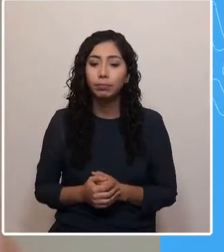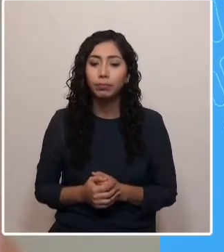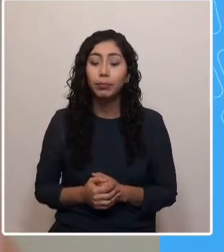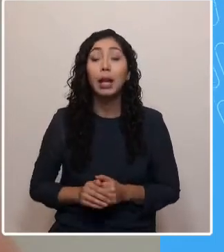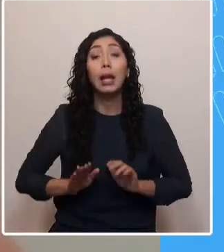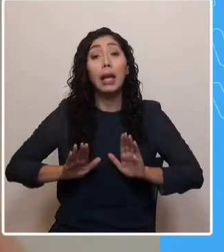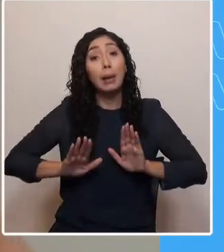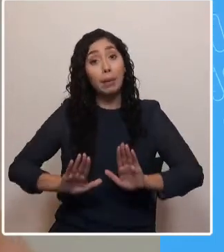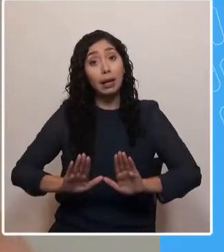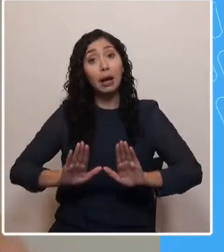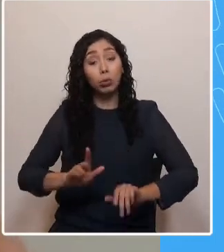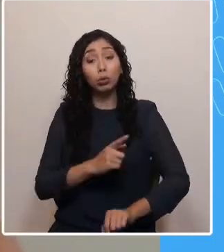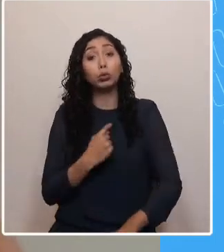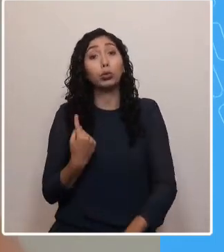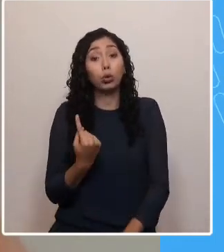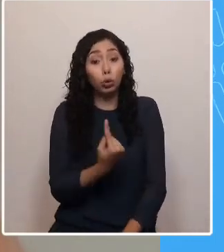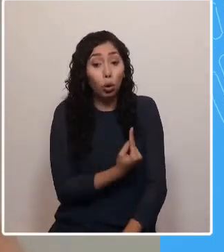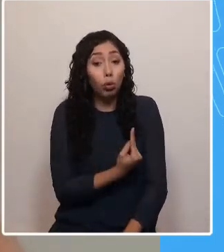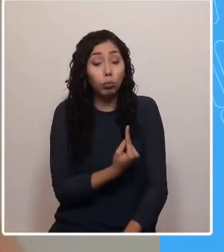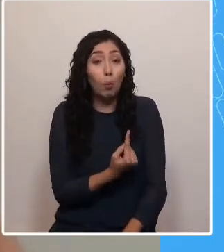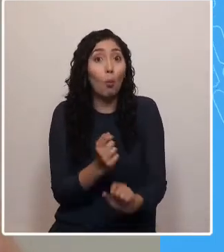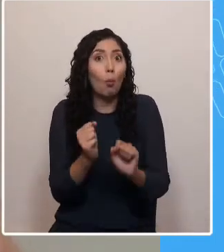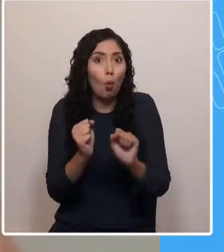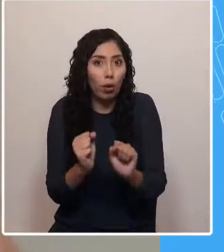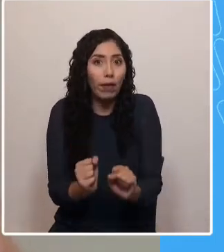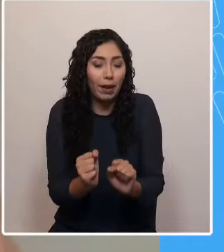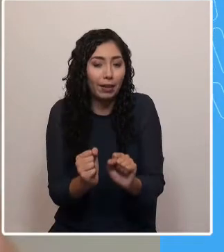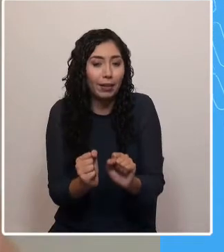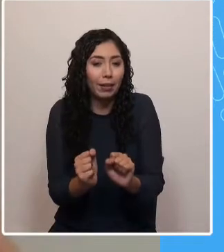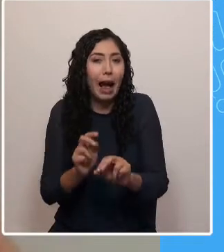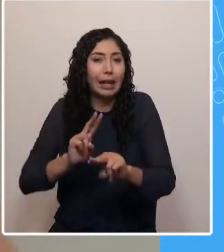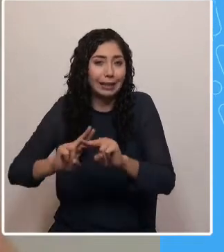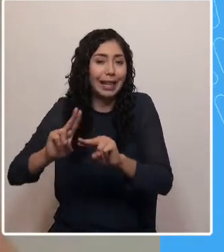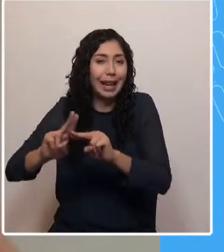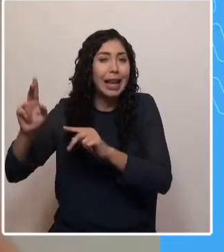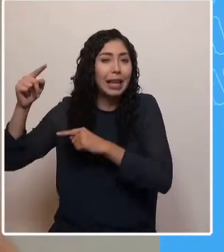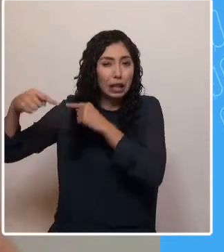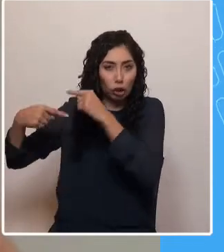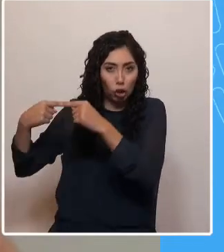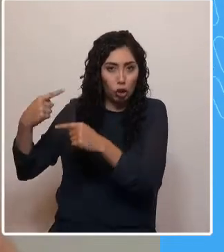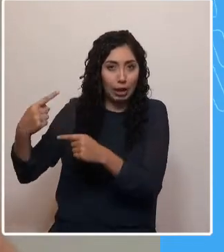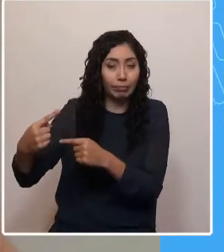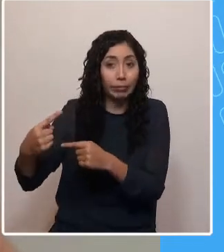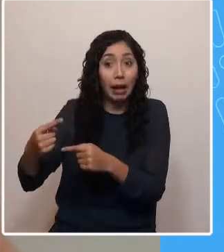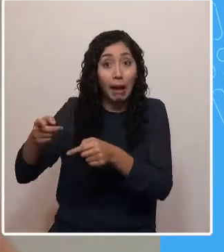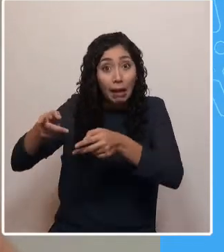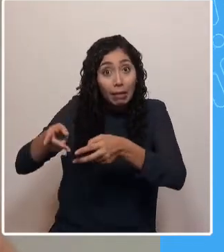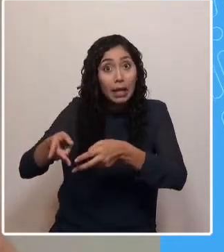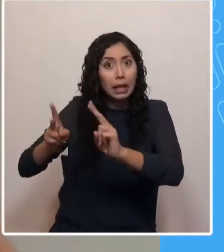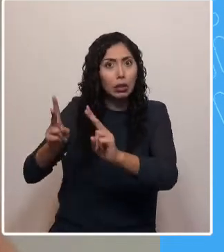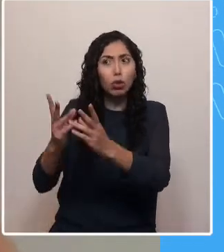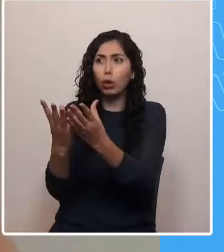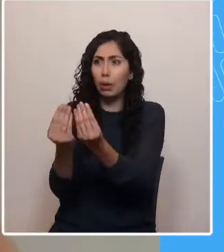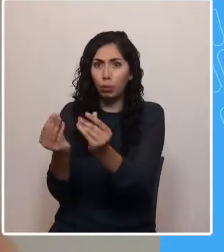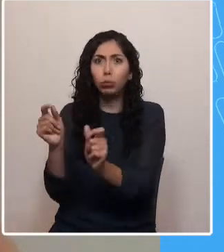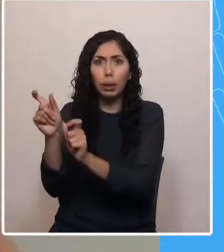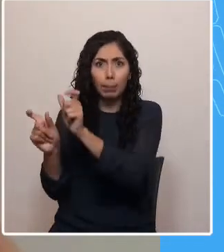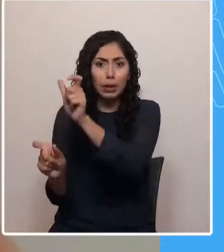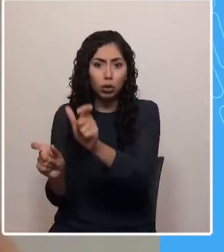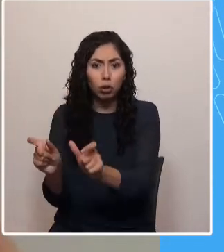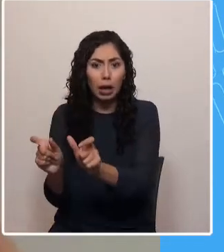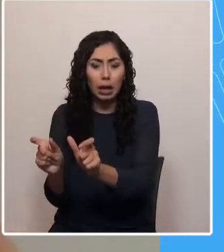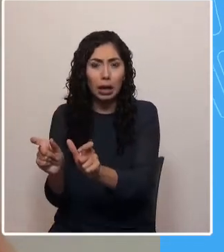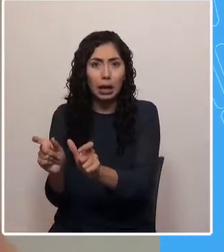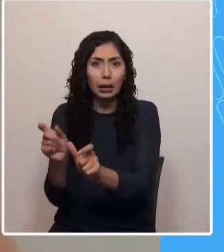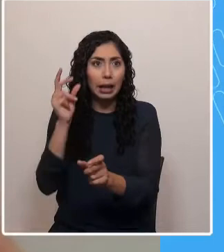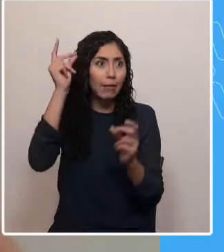esperamos que hagamos historia y mantengamos este derecho de tantas personas que crean y necesitan